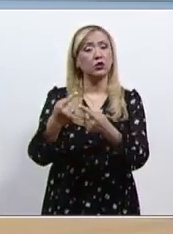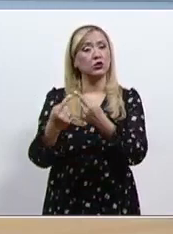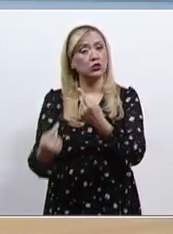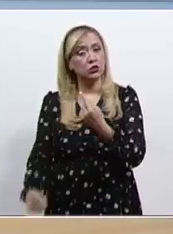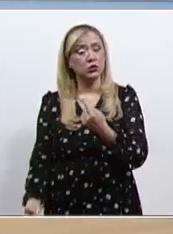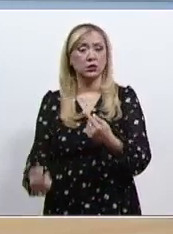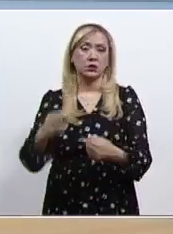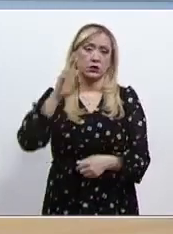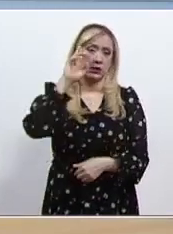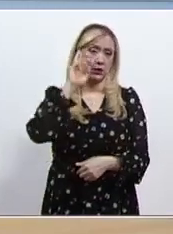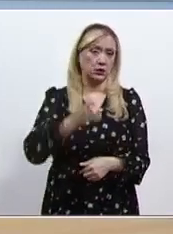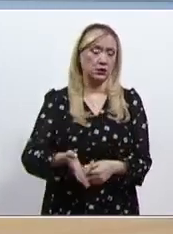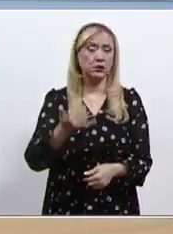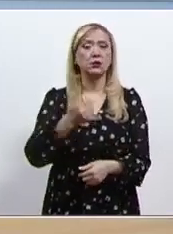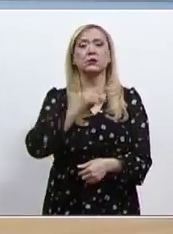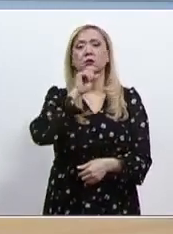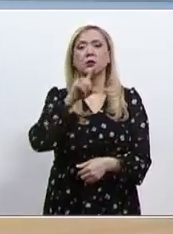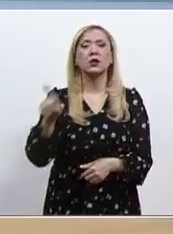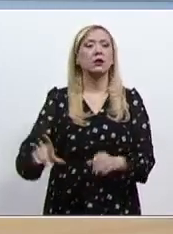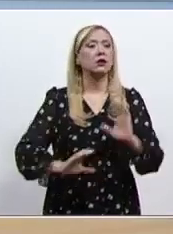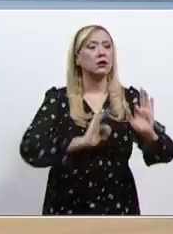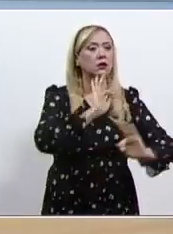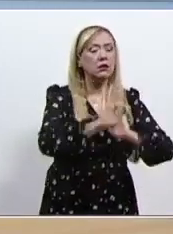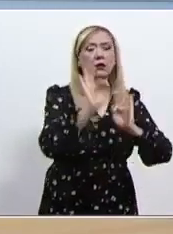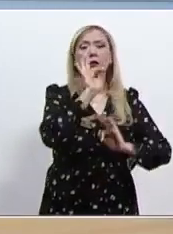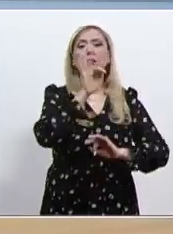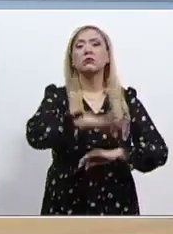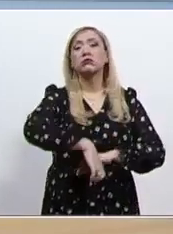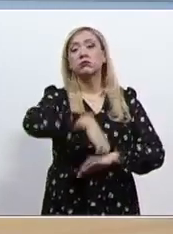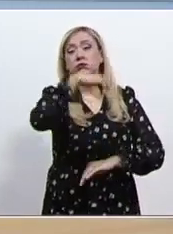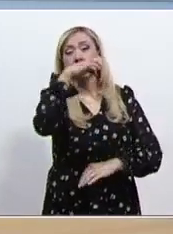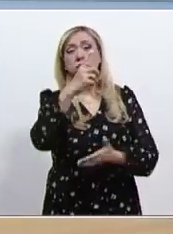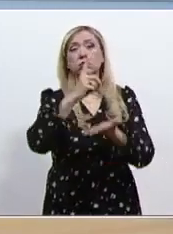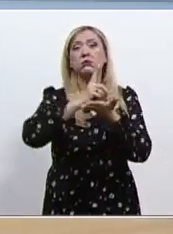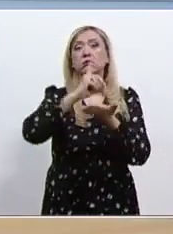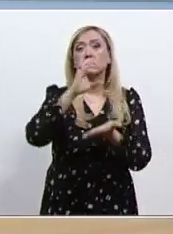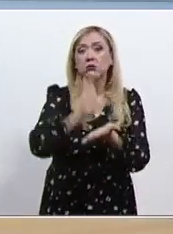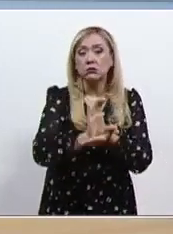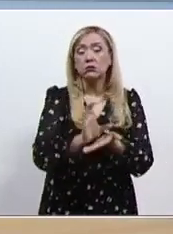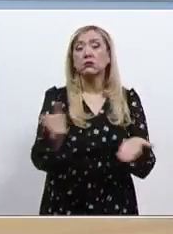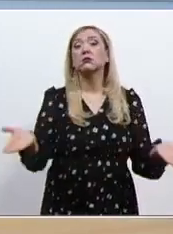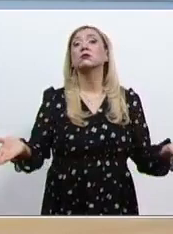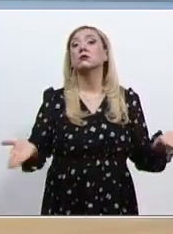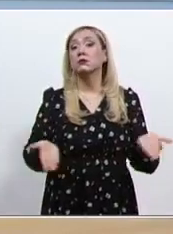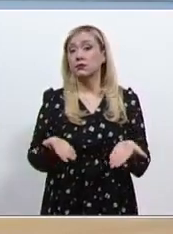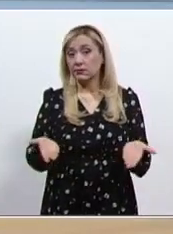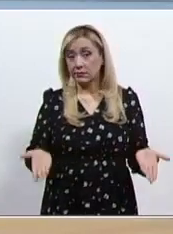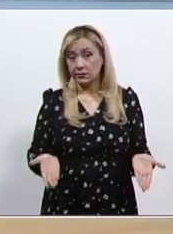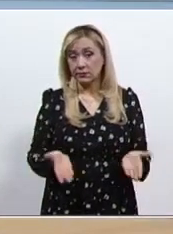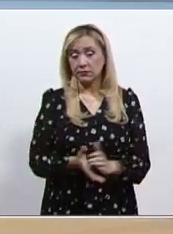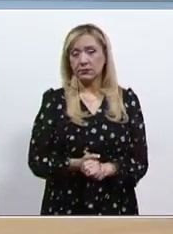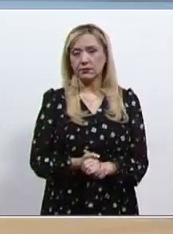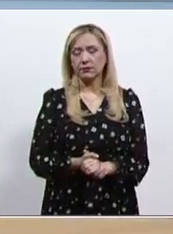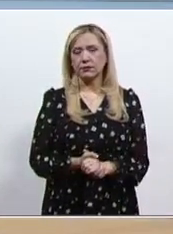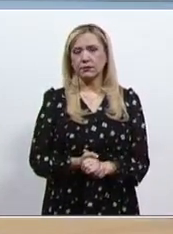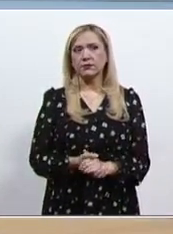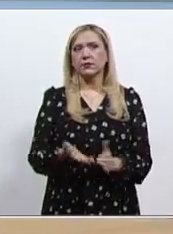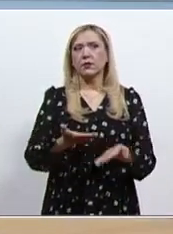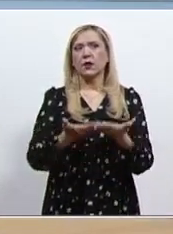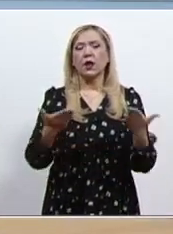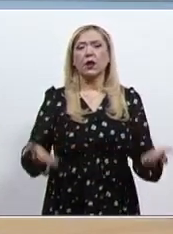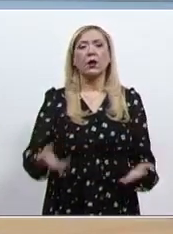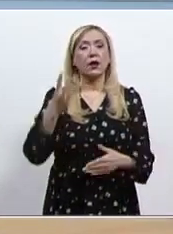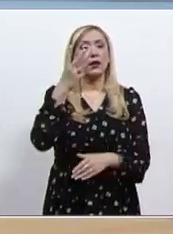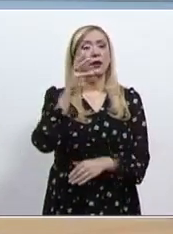cuando son cuidadoras principales de personas con discapacidad se dio a conocer que actualmente